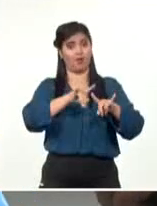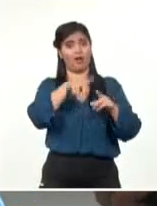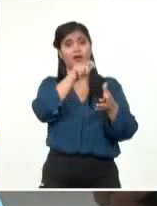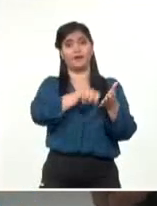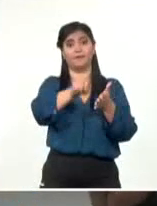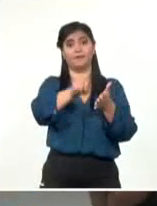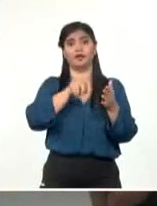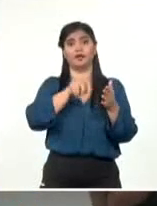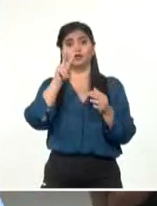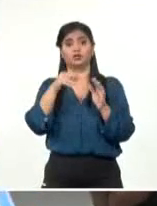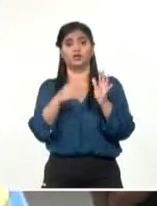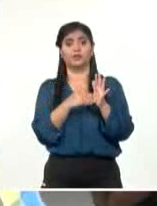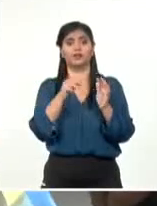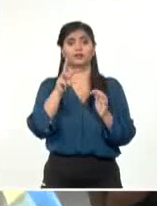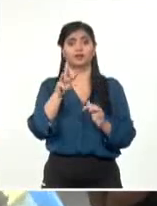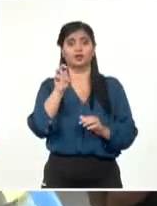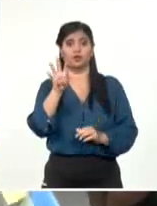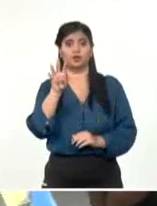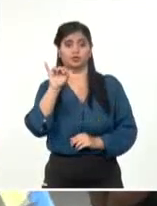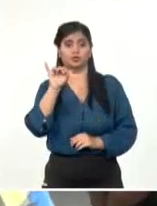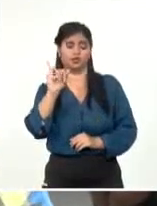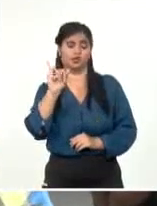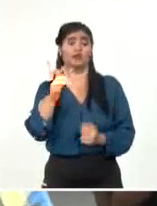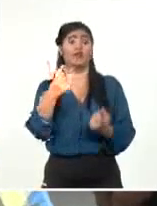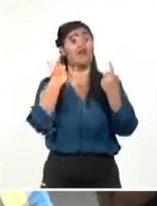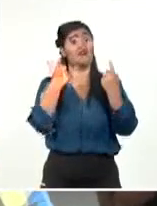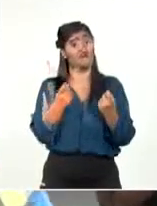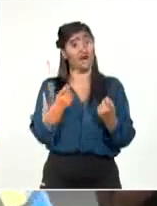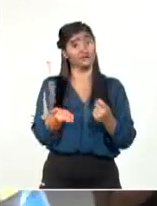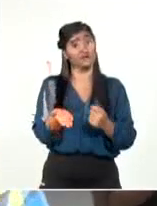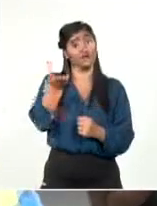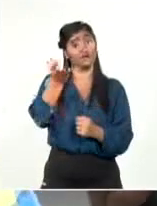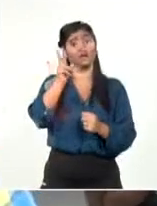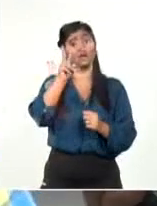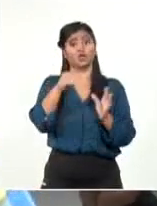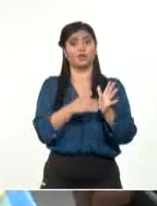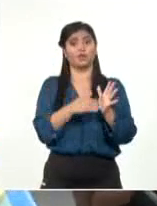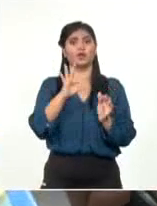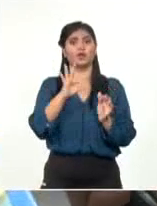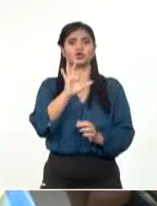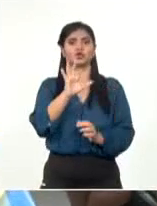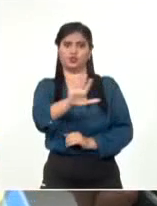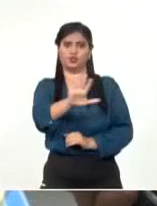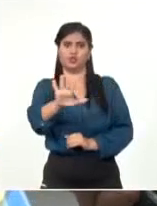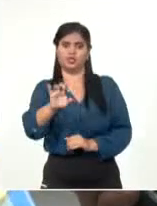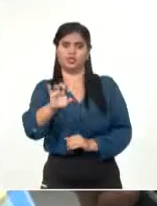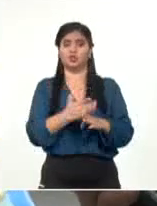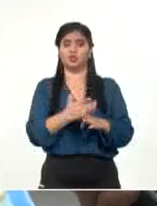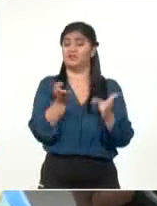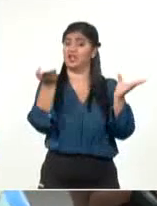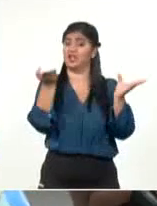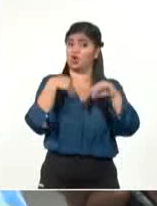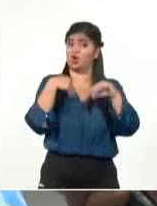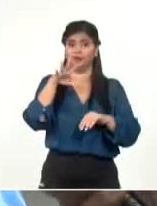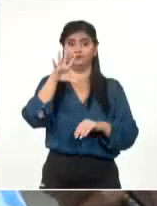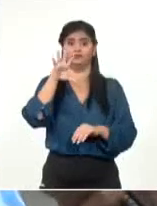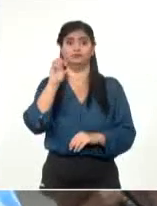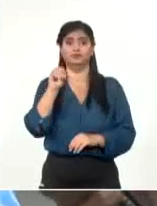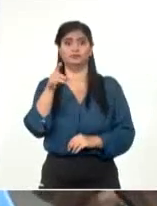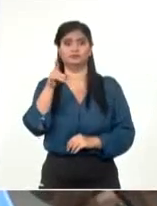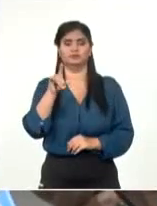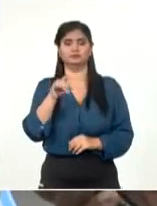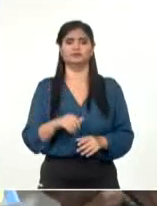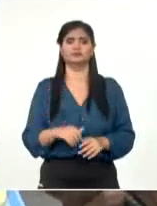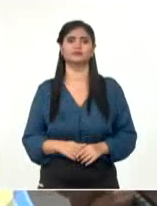son 2.346 megawatts y una máxima demanda estimada en 2.855, eso da 509 megawatts